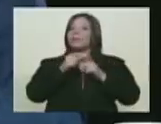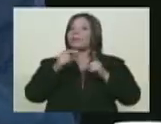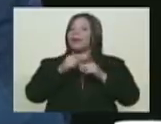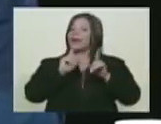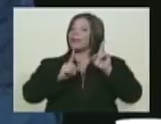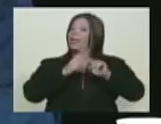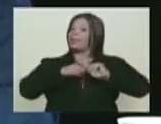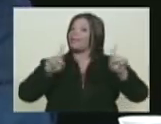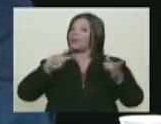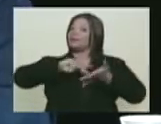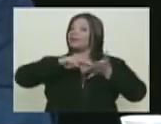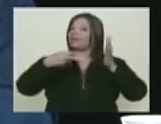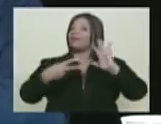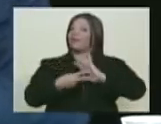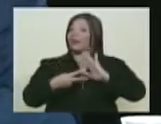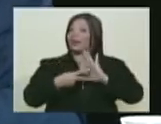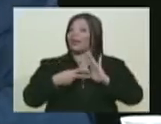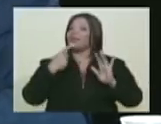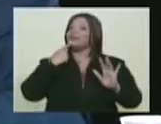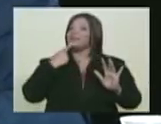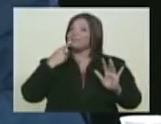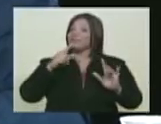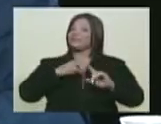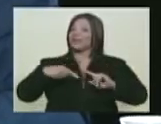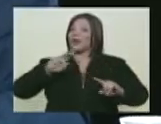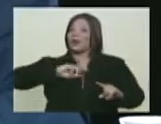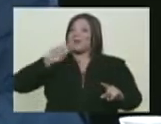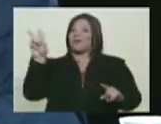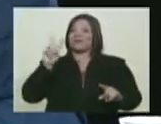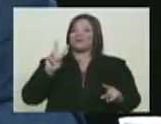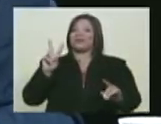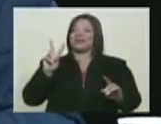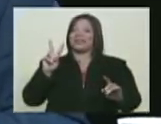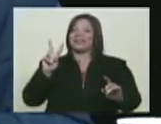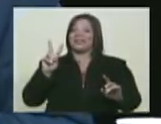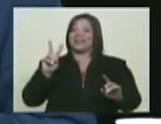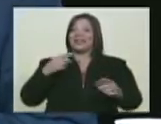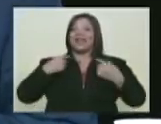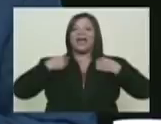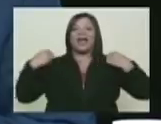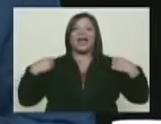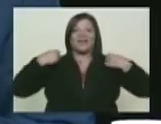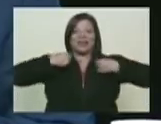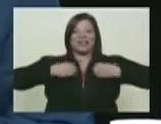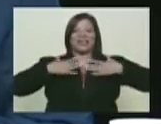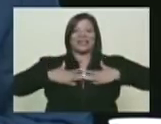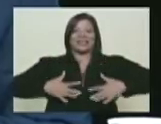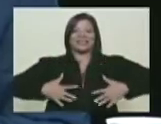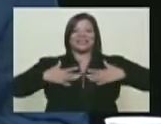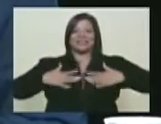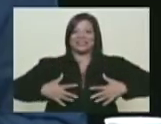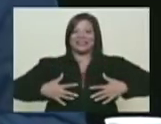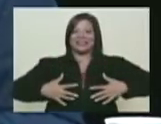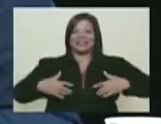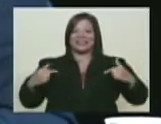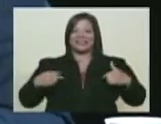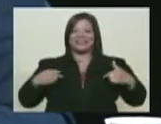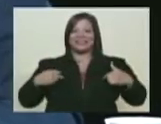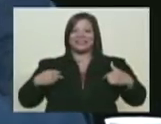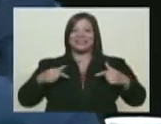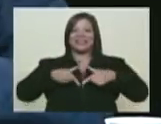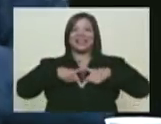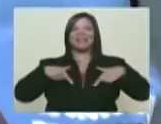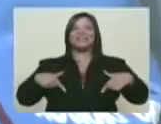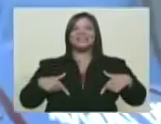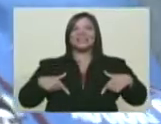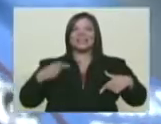palabra con el mismo sentido que la usamos nosotros. La franela que tiene puesta Paco Ignacio. Está. ¿Mi camiseta? O